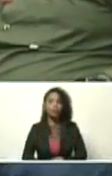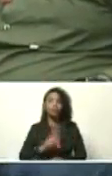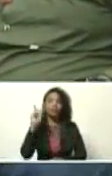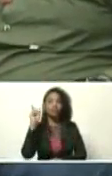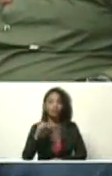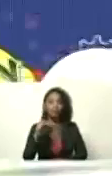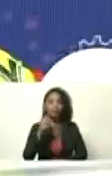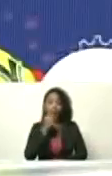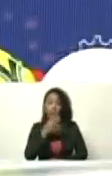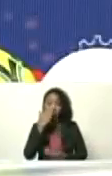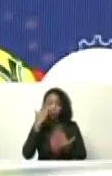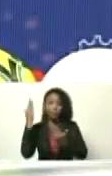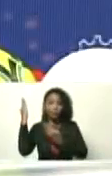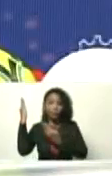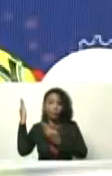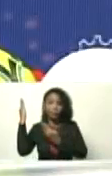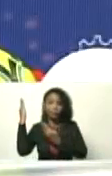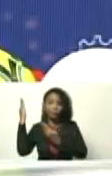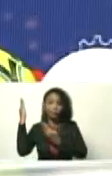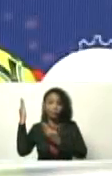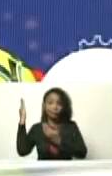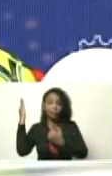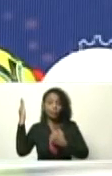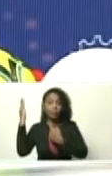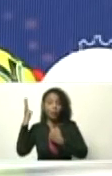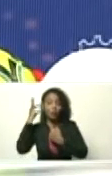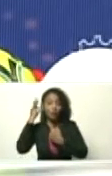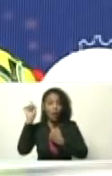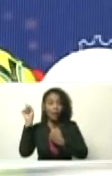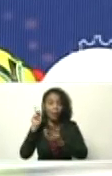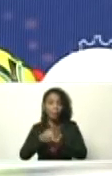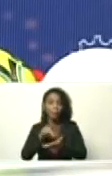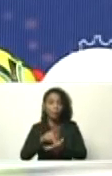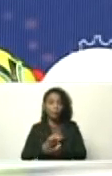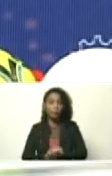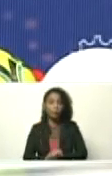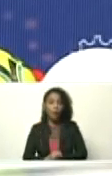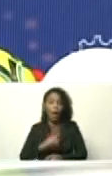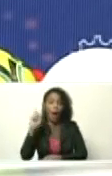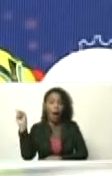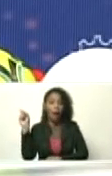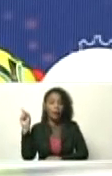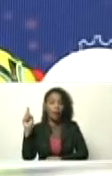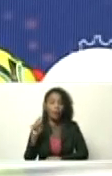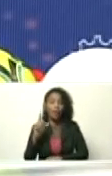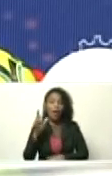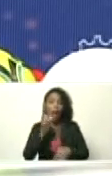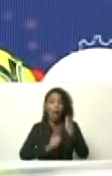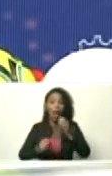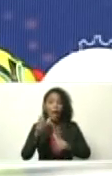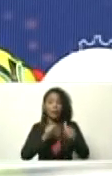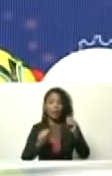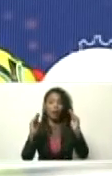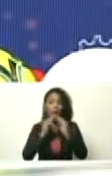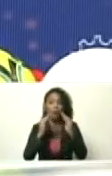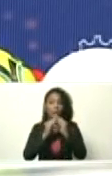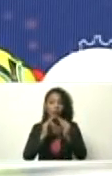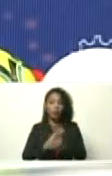También, bueno, fíjate, Estefanía, que está presente, es de Lácteos Las Casitas.